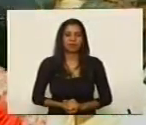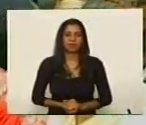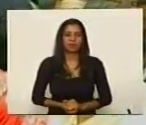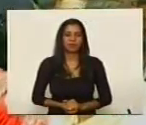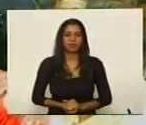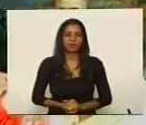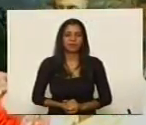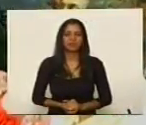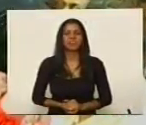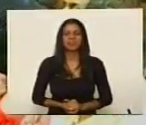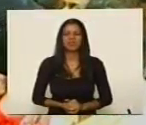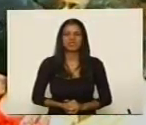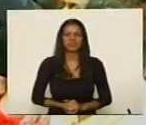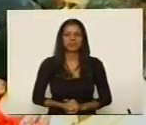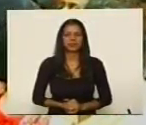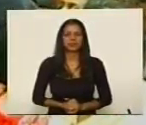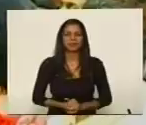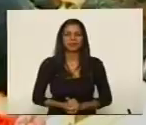Bien, buenas tardes.